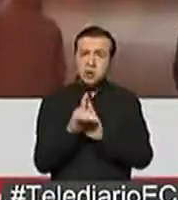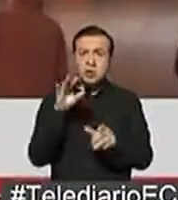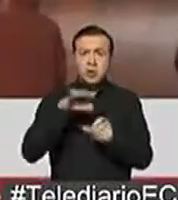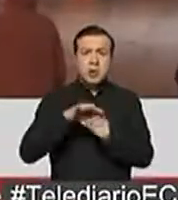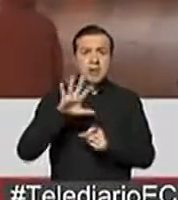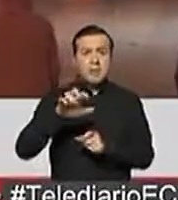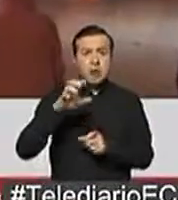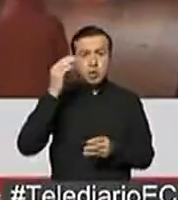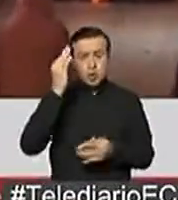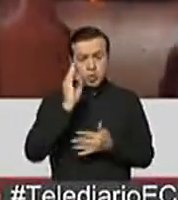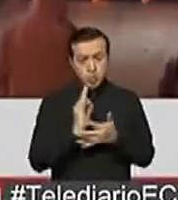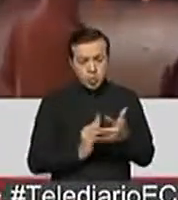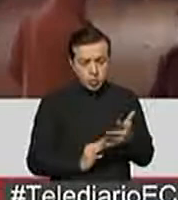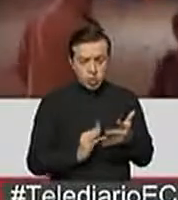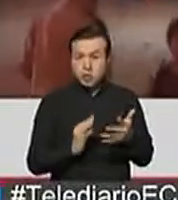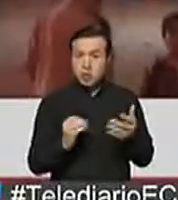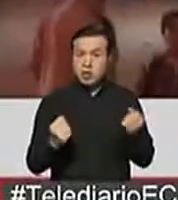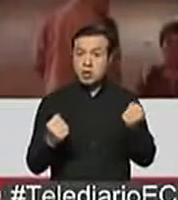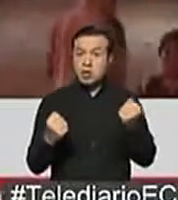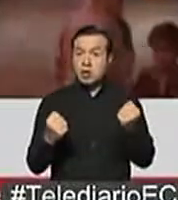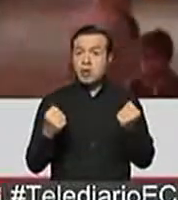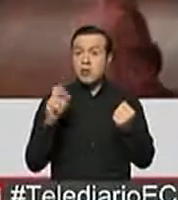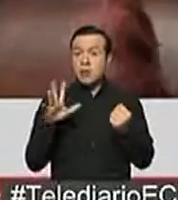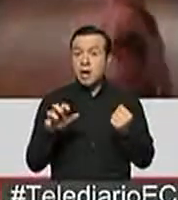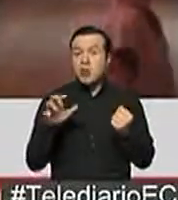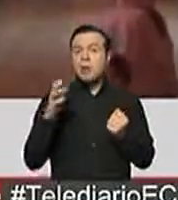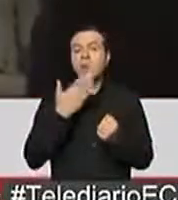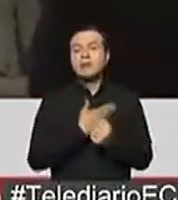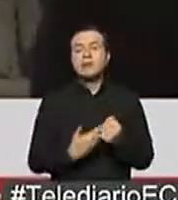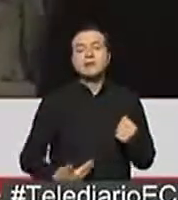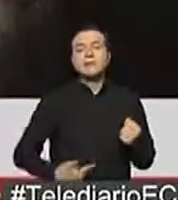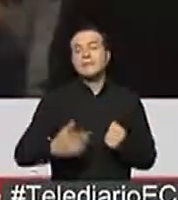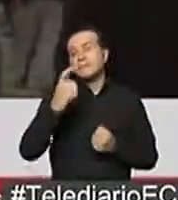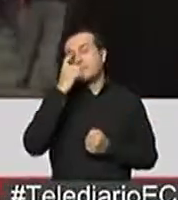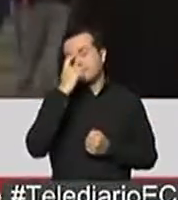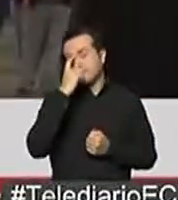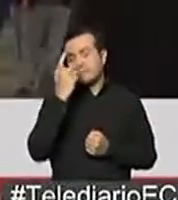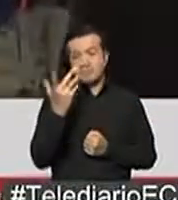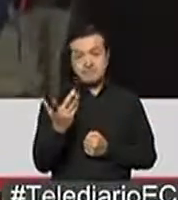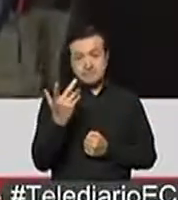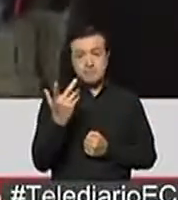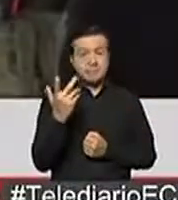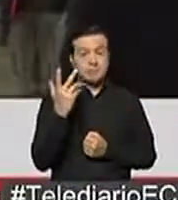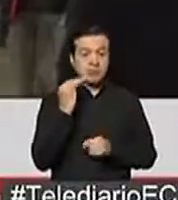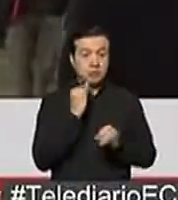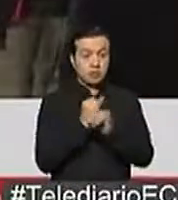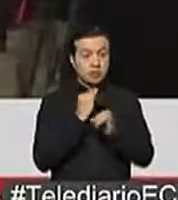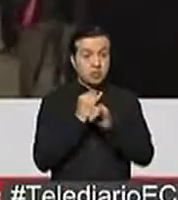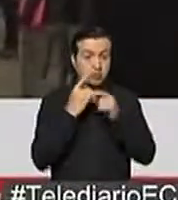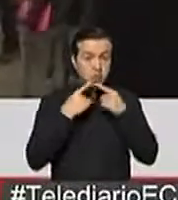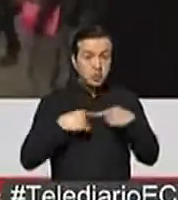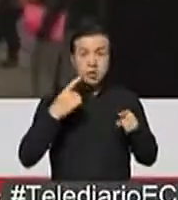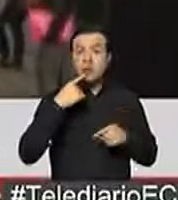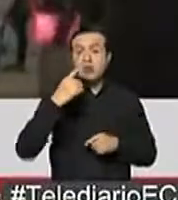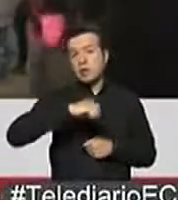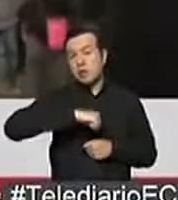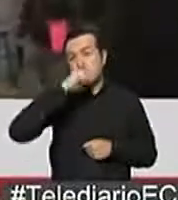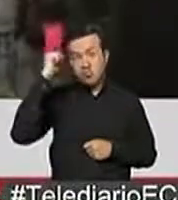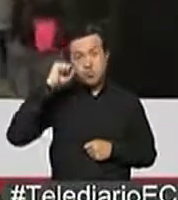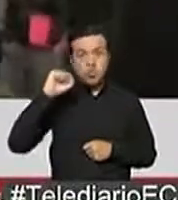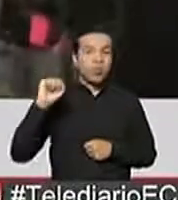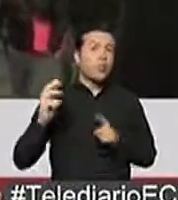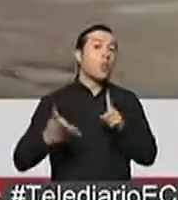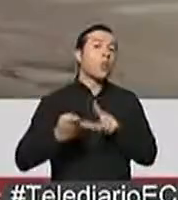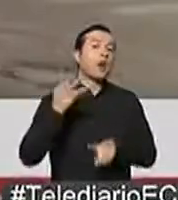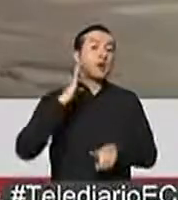el recuento de votos a favor del presidente Evo Morales. Aquel organismo electoral dio vencedor para un cuarto